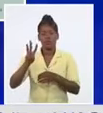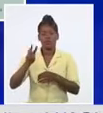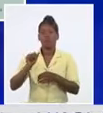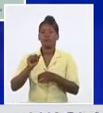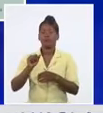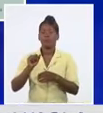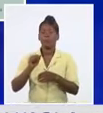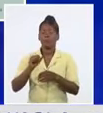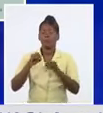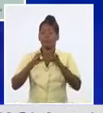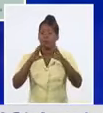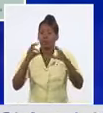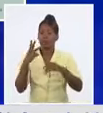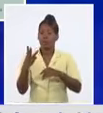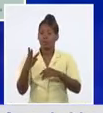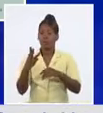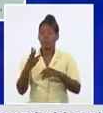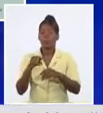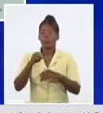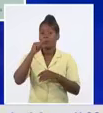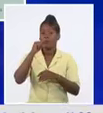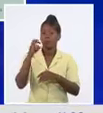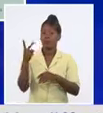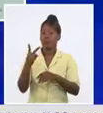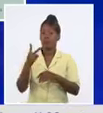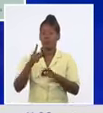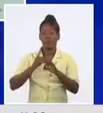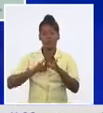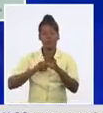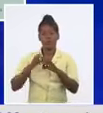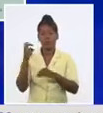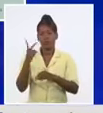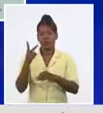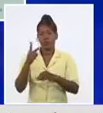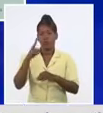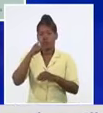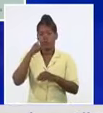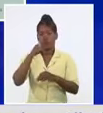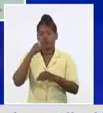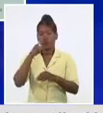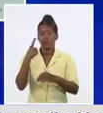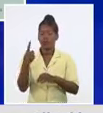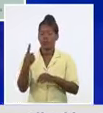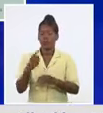Batabanó, Quibicán 2 y San Nicolás de Bari con solo un caso positivo.